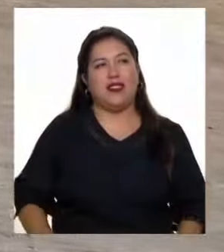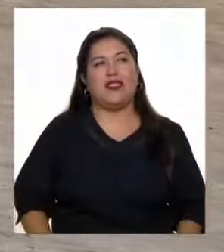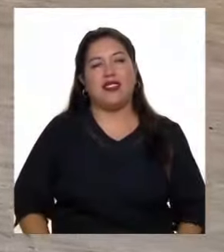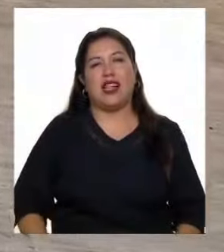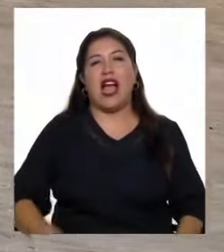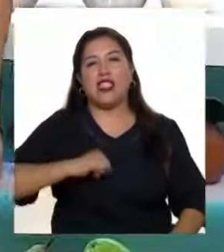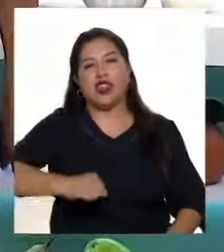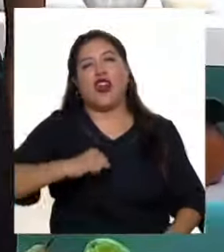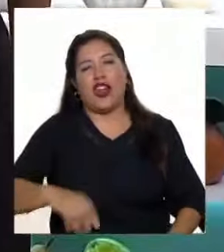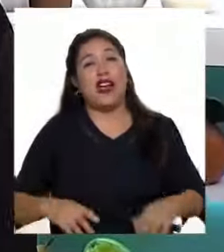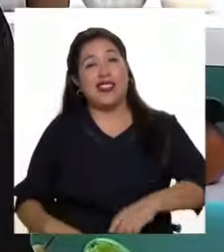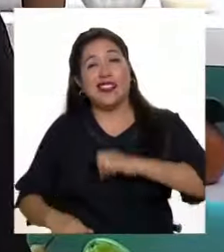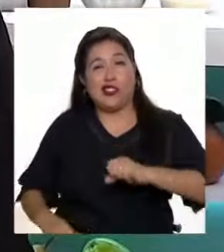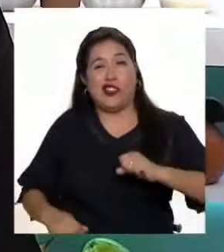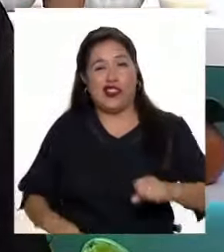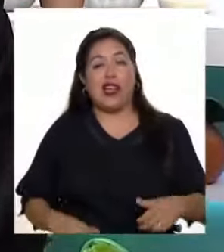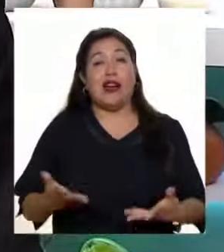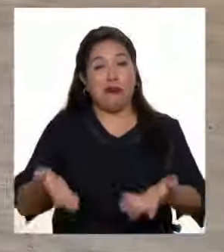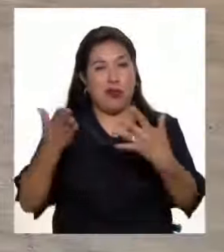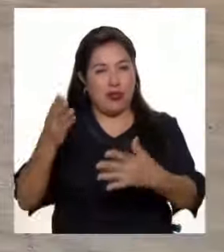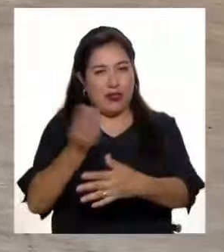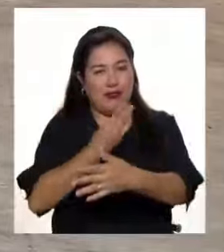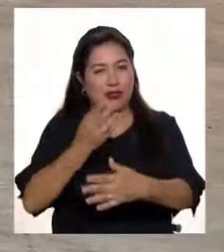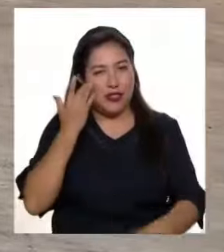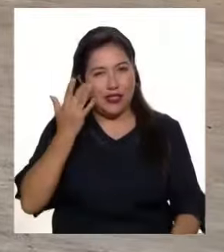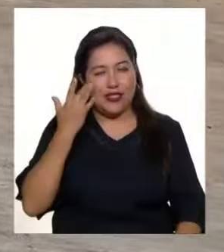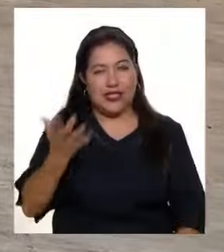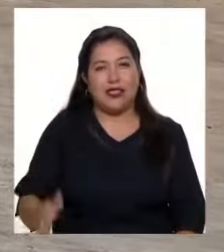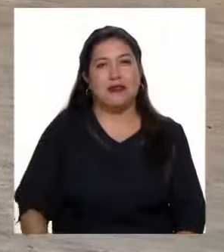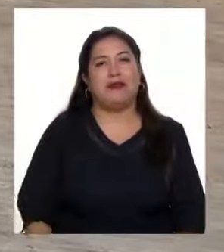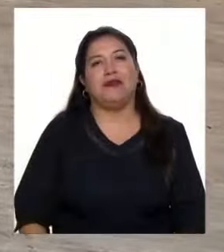para el otro. Bien. Así que sube el volumen, ahí va. Vamos, vamos, Rubí. Para allá.